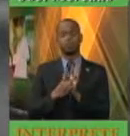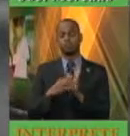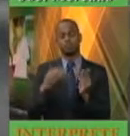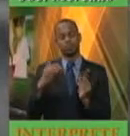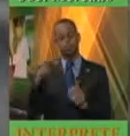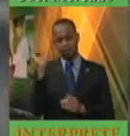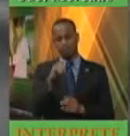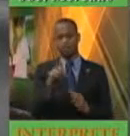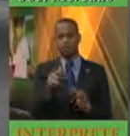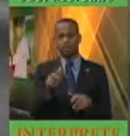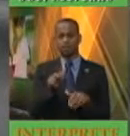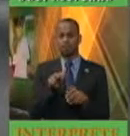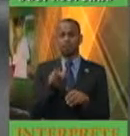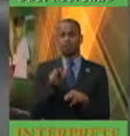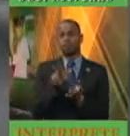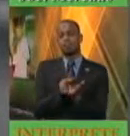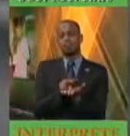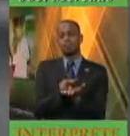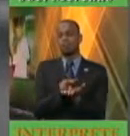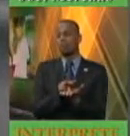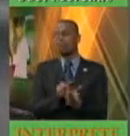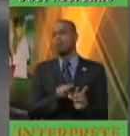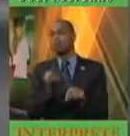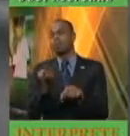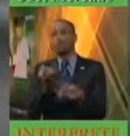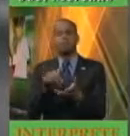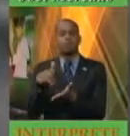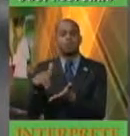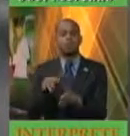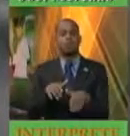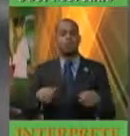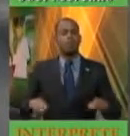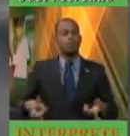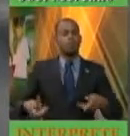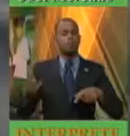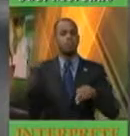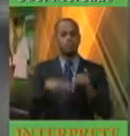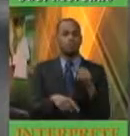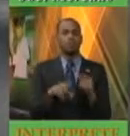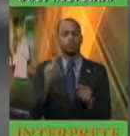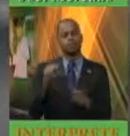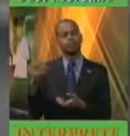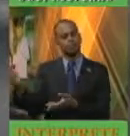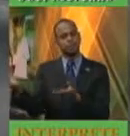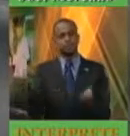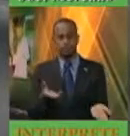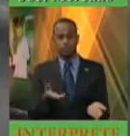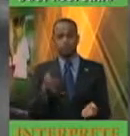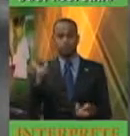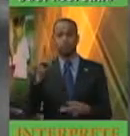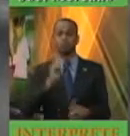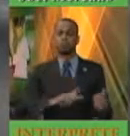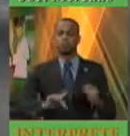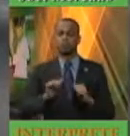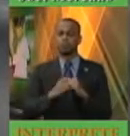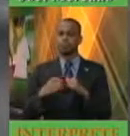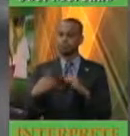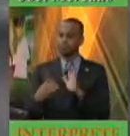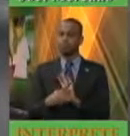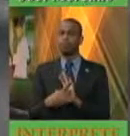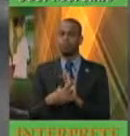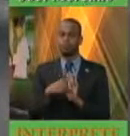Claro. Esas modalidades constituyen un avance también en la participación de las personas con